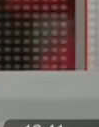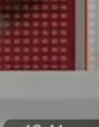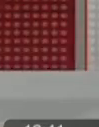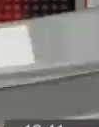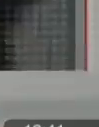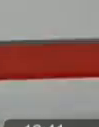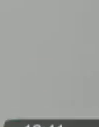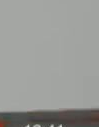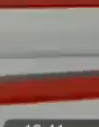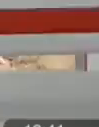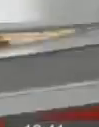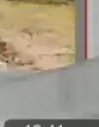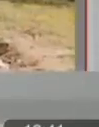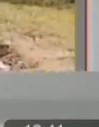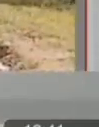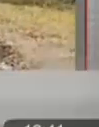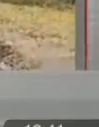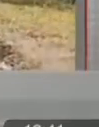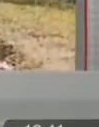servicios.